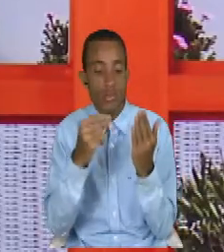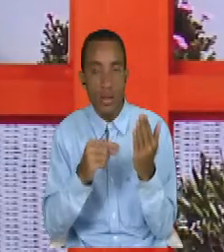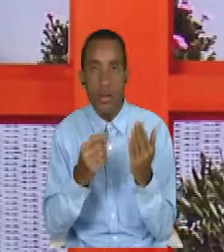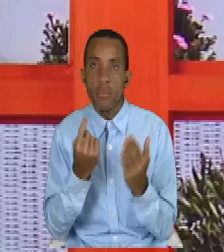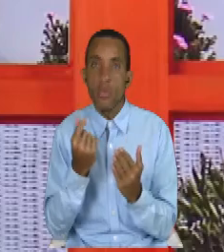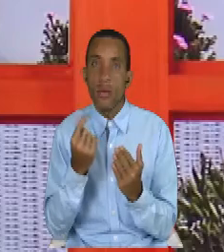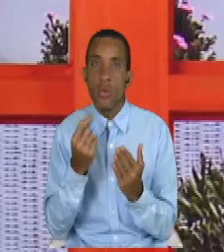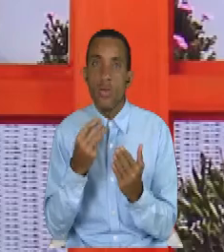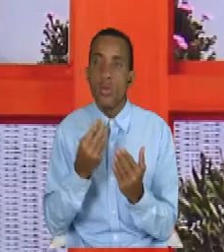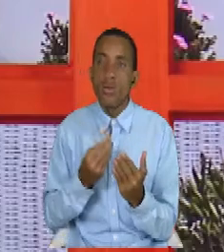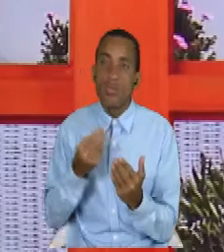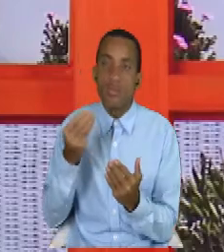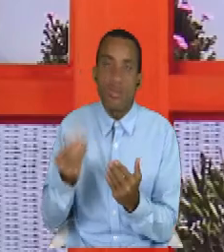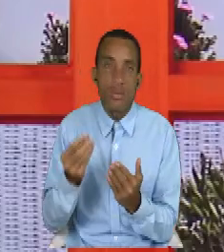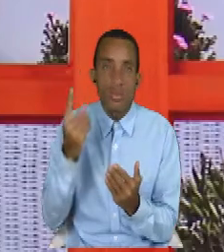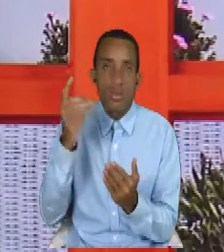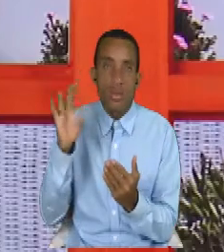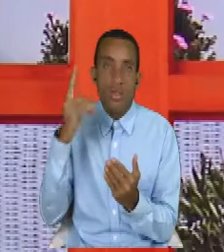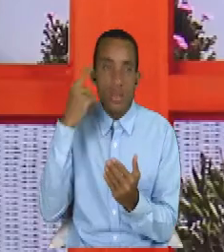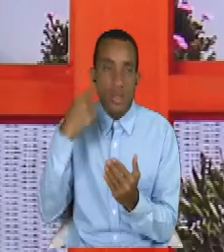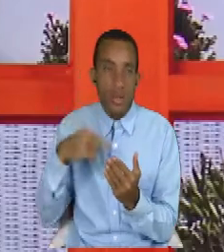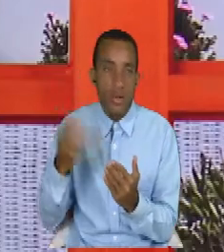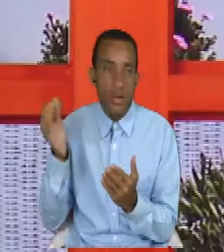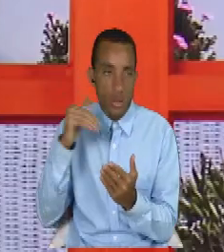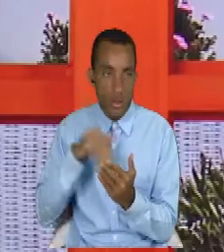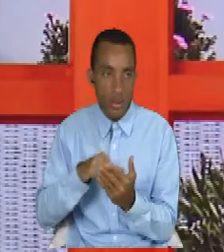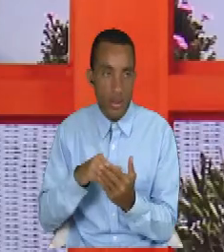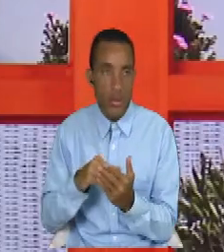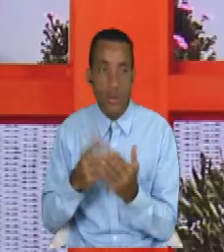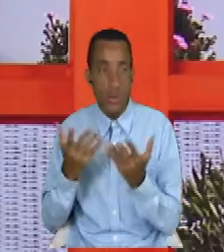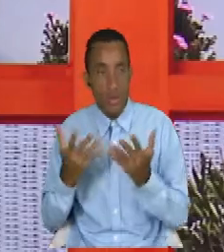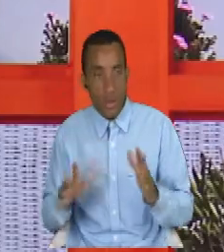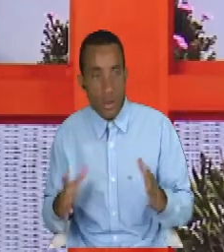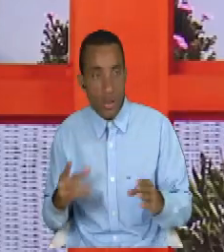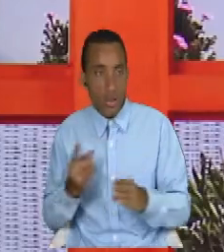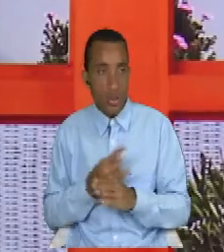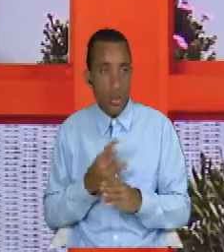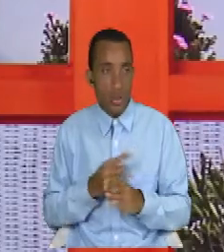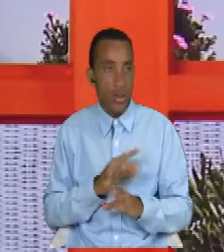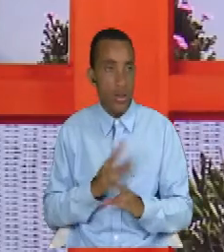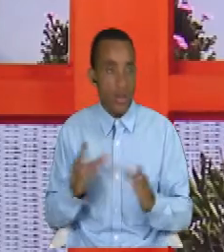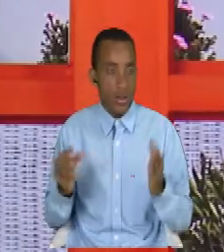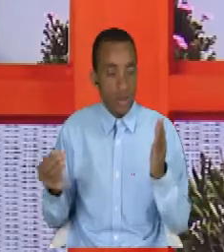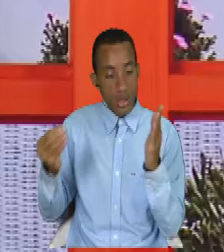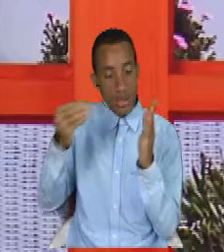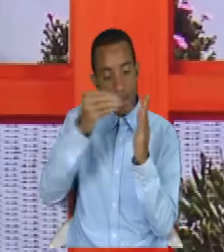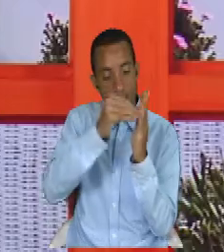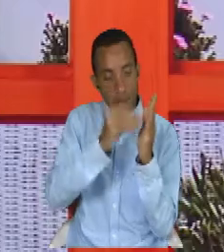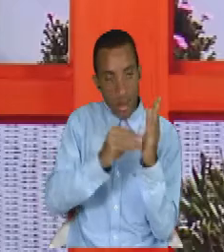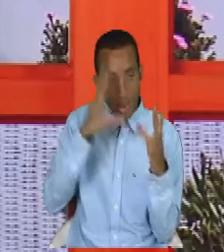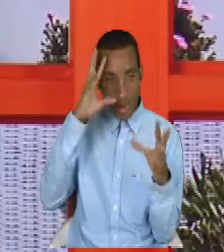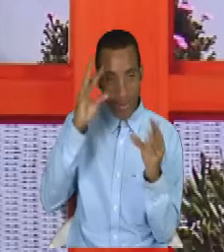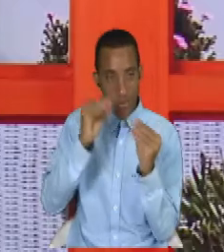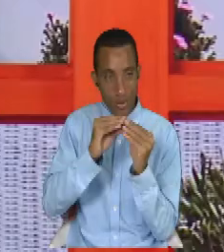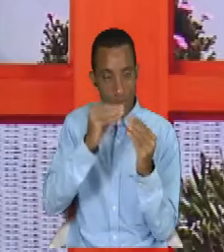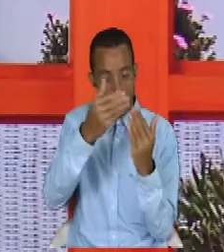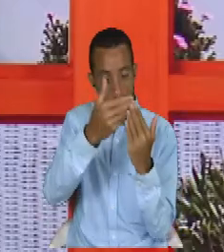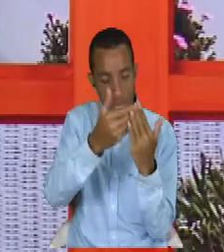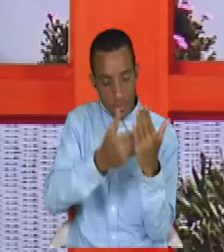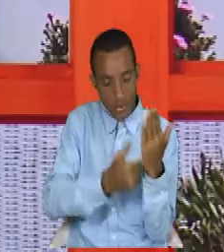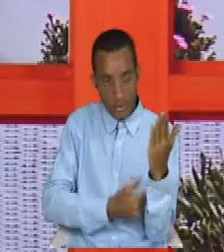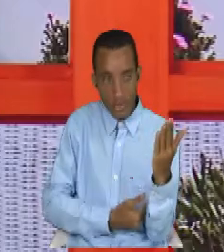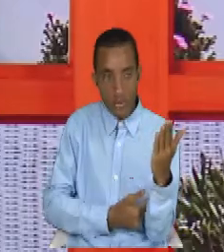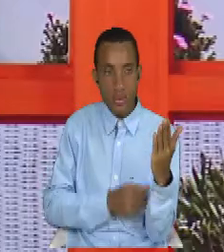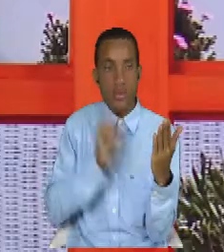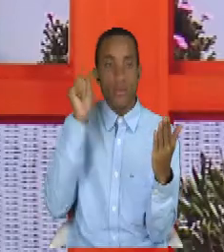en 15 ya le va a dar la otra parte que no quiere que utilice más el vehículo si dentro del contrato y su clausulado pues se